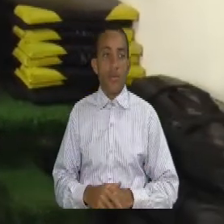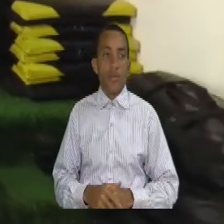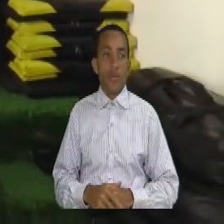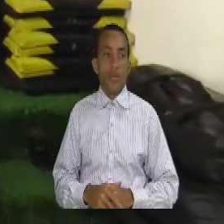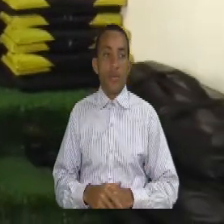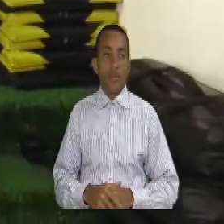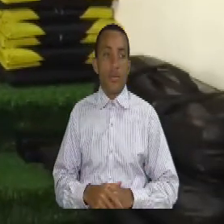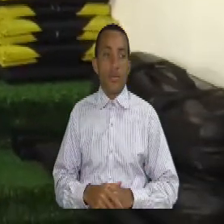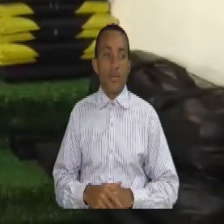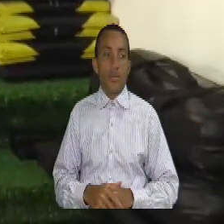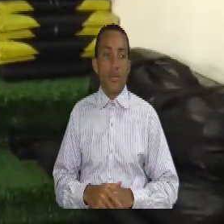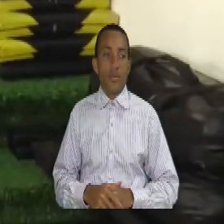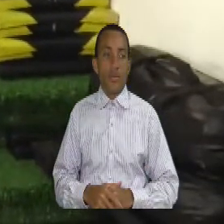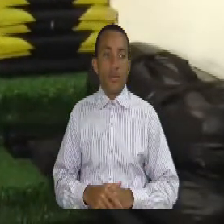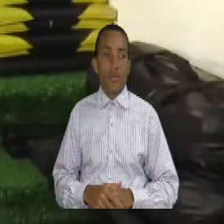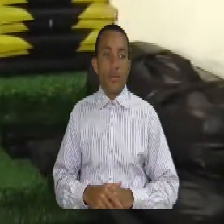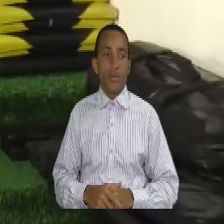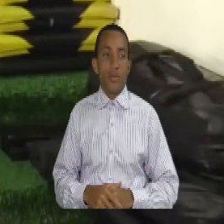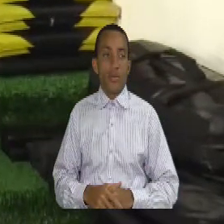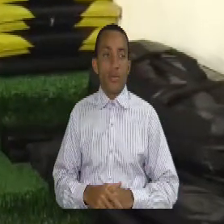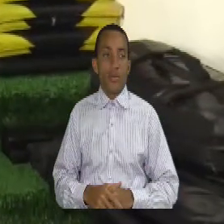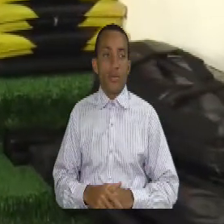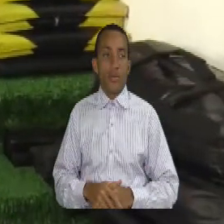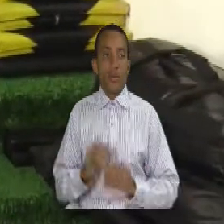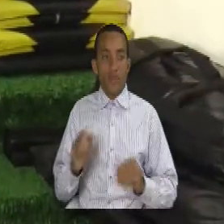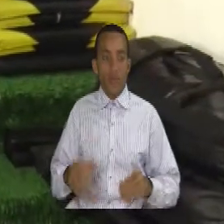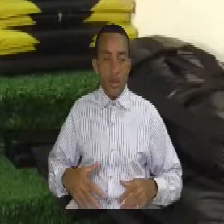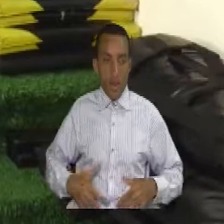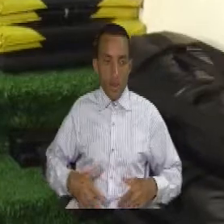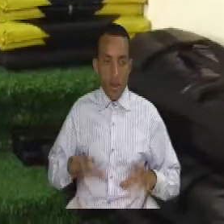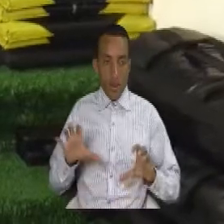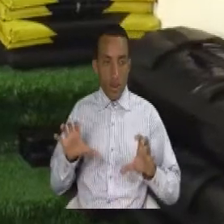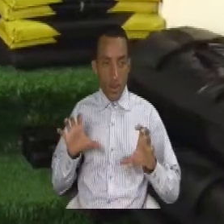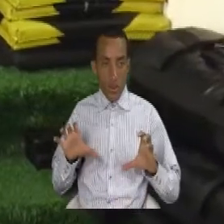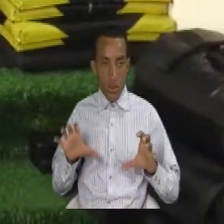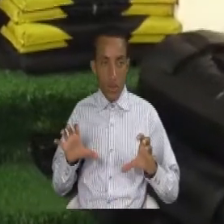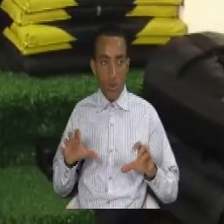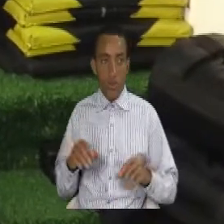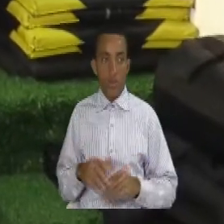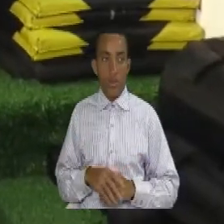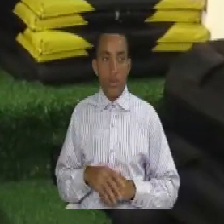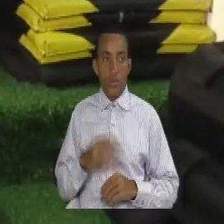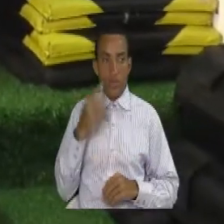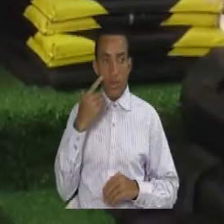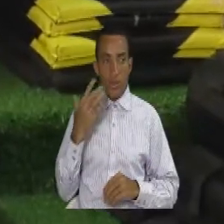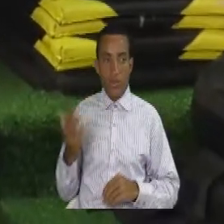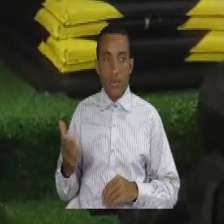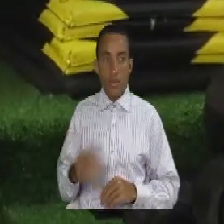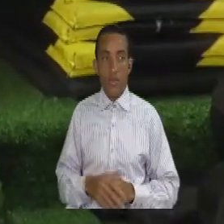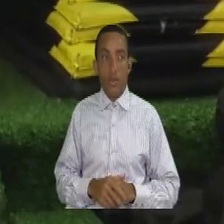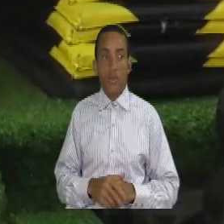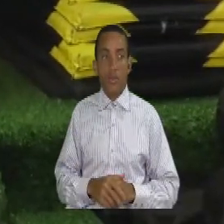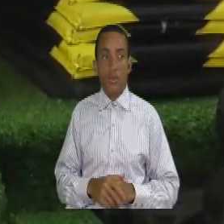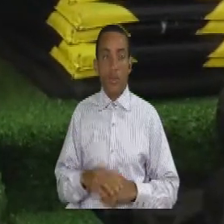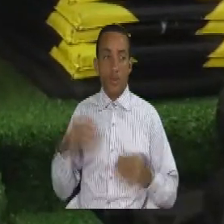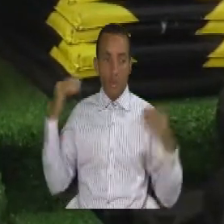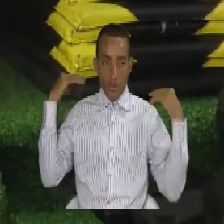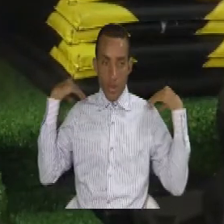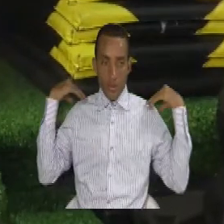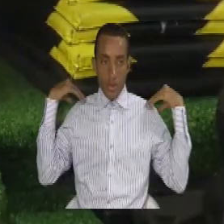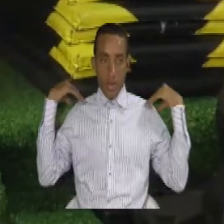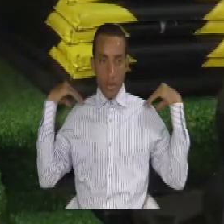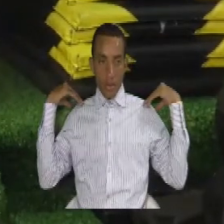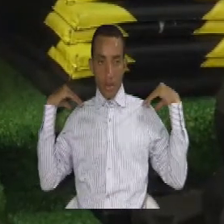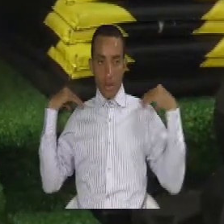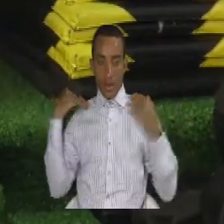es el apoyo de estos abdominales? Nuestros glúteos, los glúteos de la compañera. Y la idea es que la espalda no toque